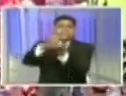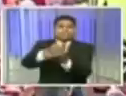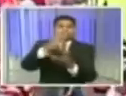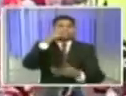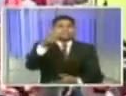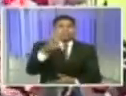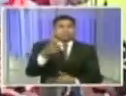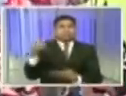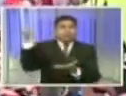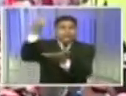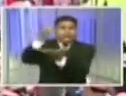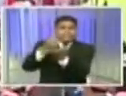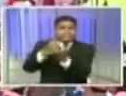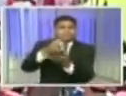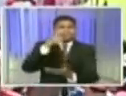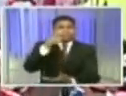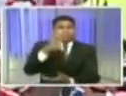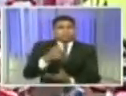pueblo!